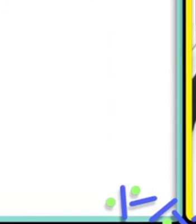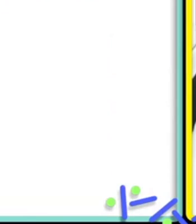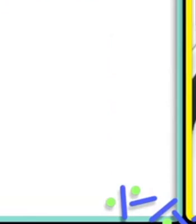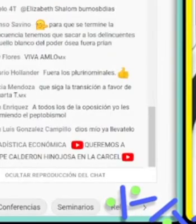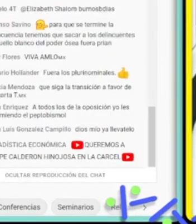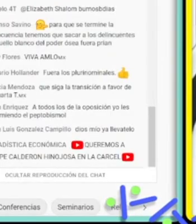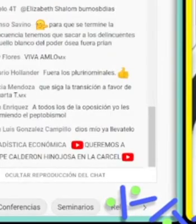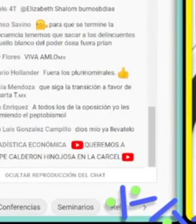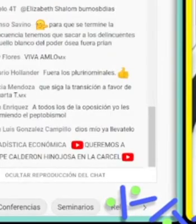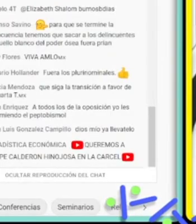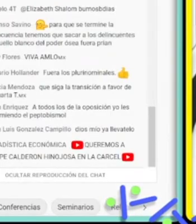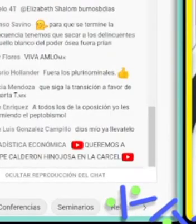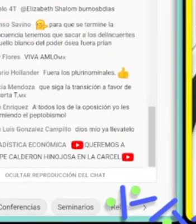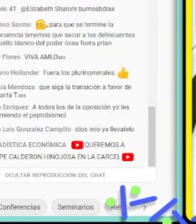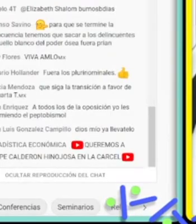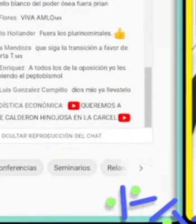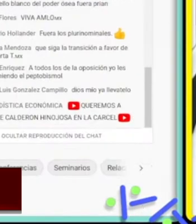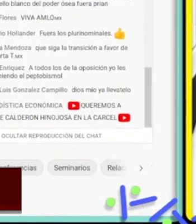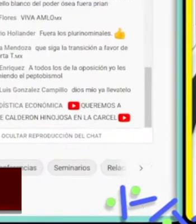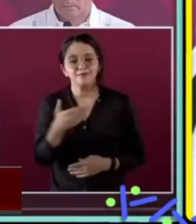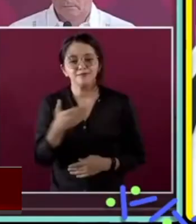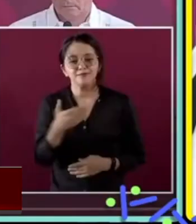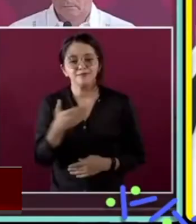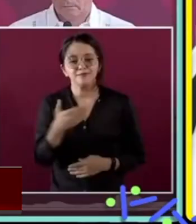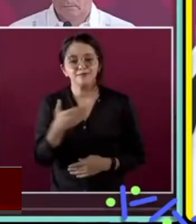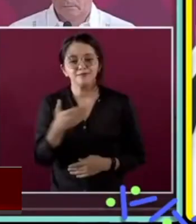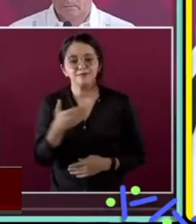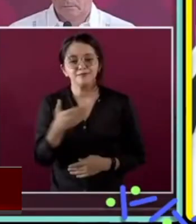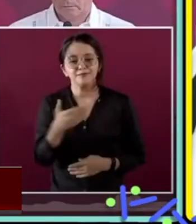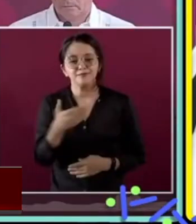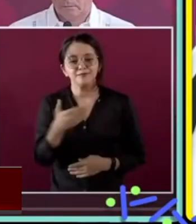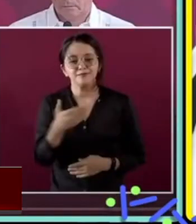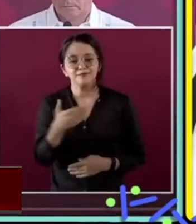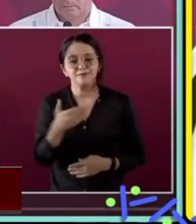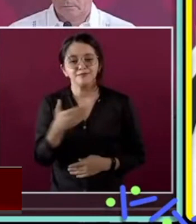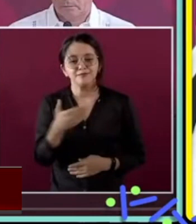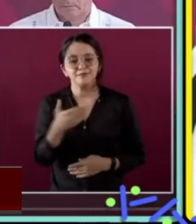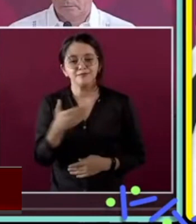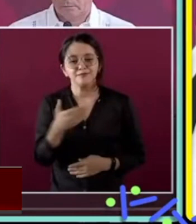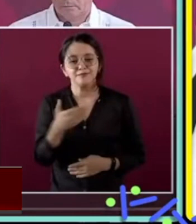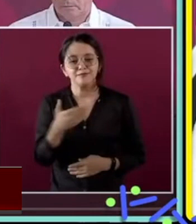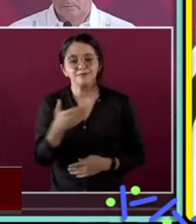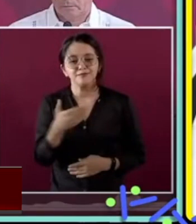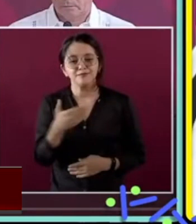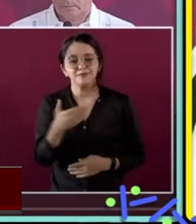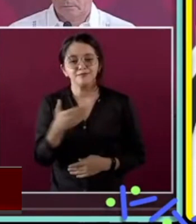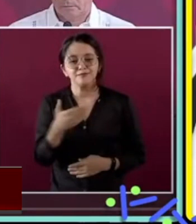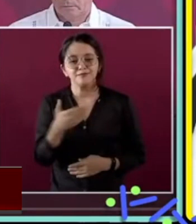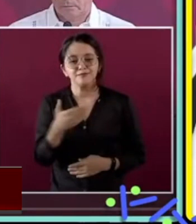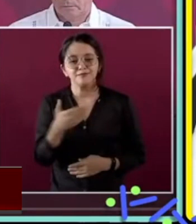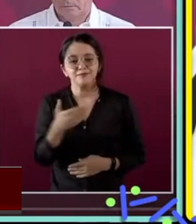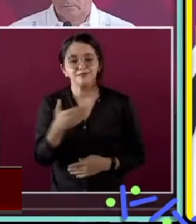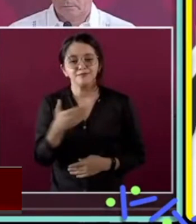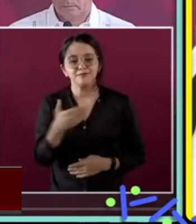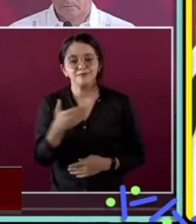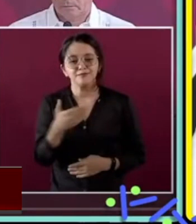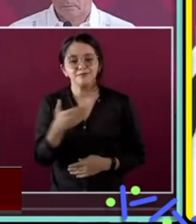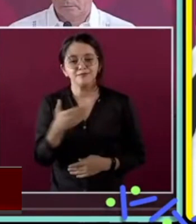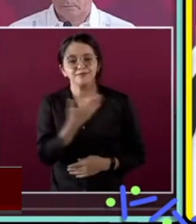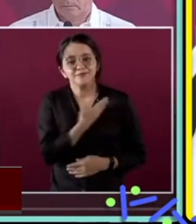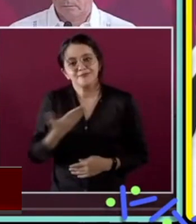Y bueno, pues aquí tenemos las declaraciones del secretario de seguridad, digo, el secretario de la Marina, perdón, y dice así.